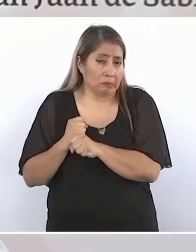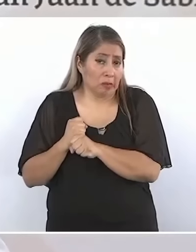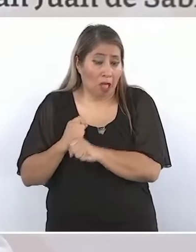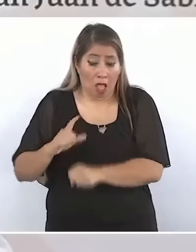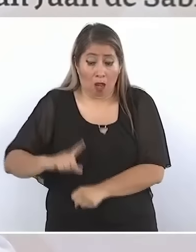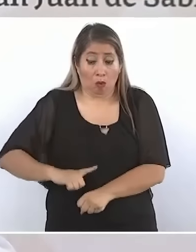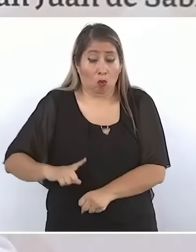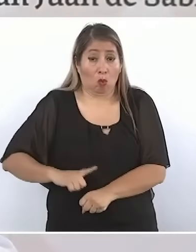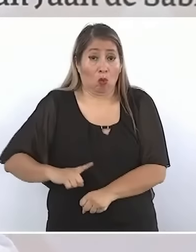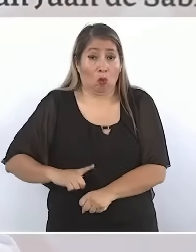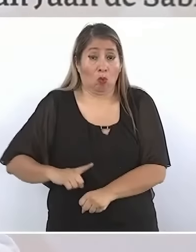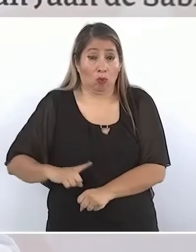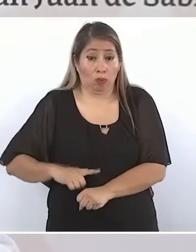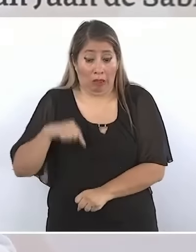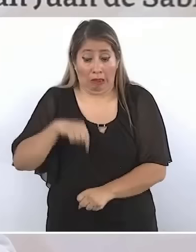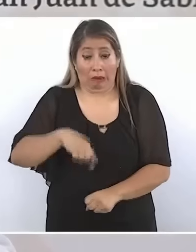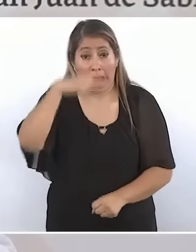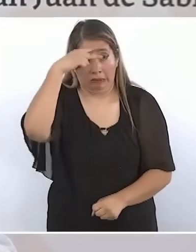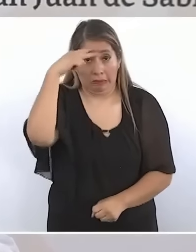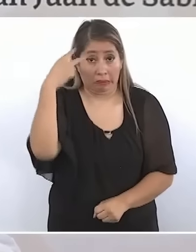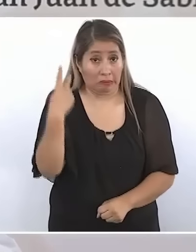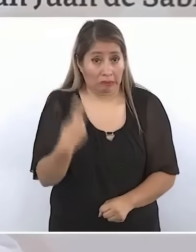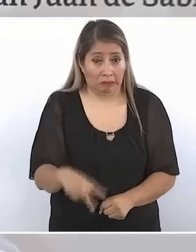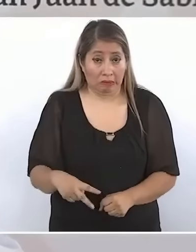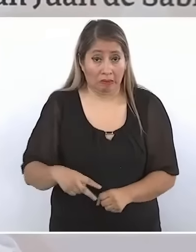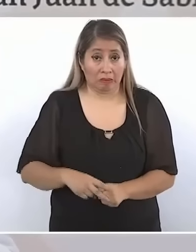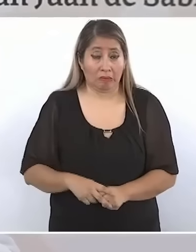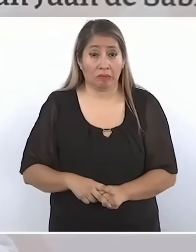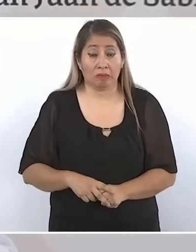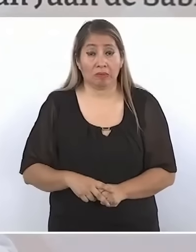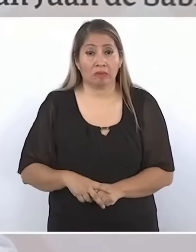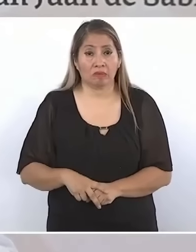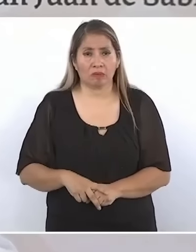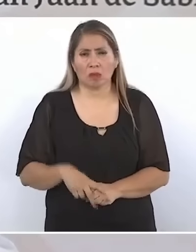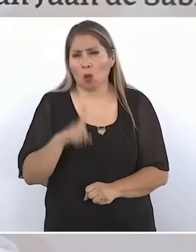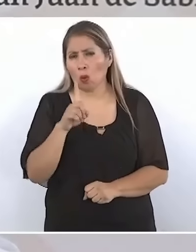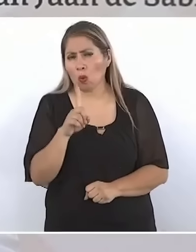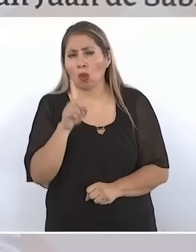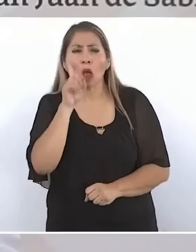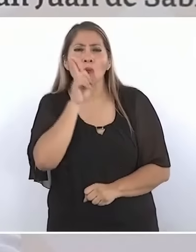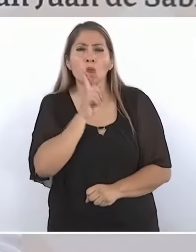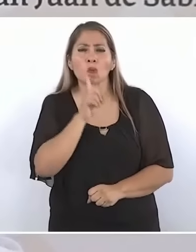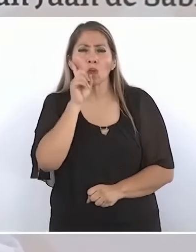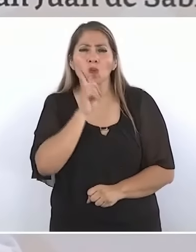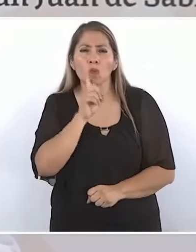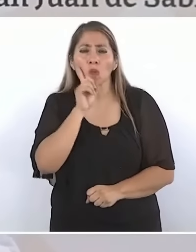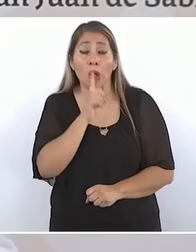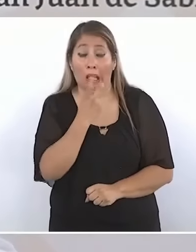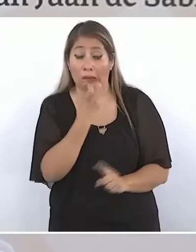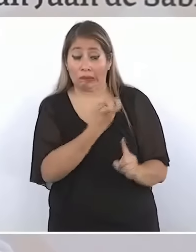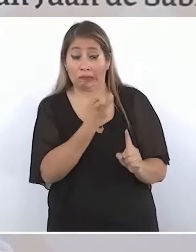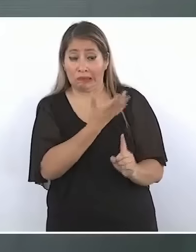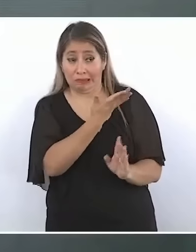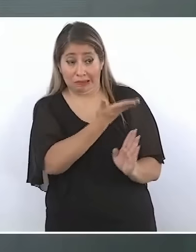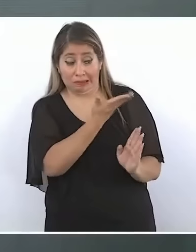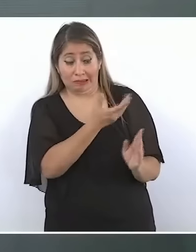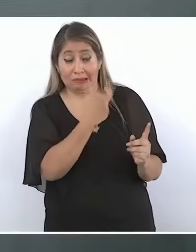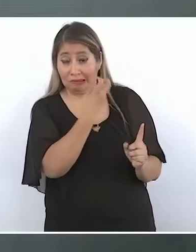gobierne nuestro país, nuestro querido México, sea una mujer. Eso es